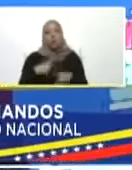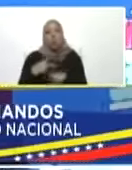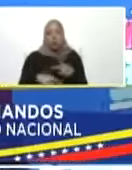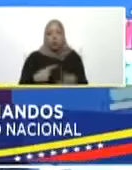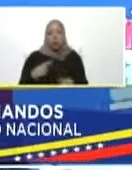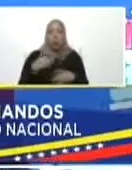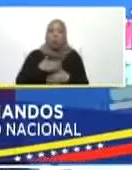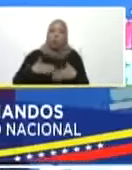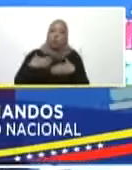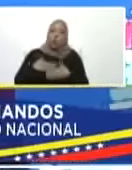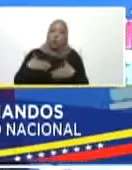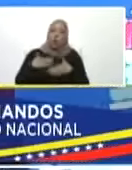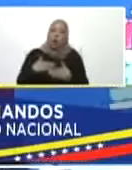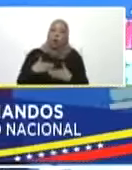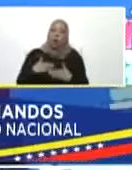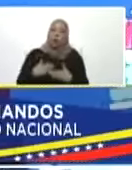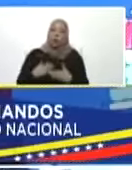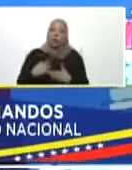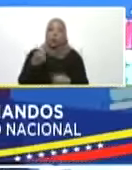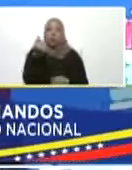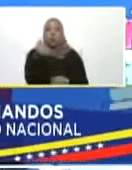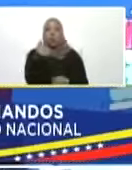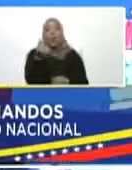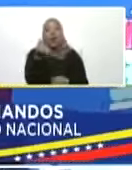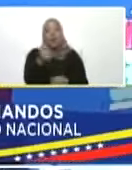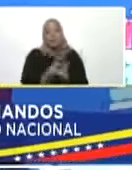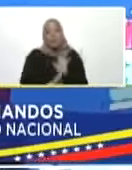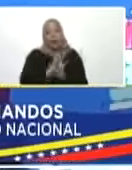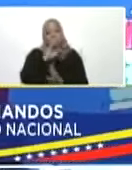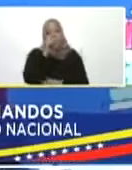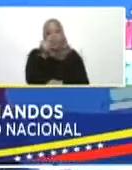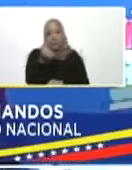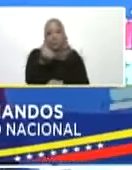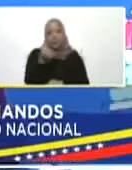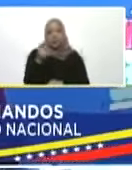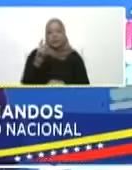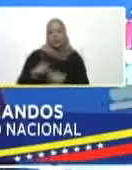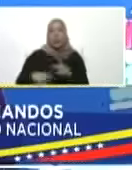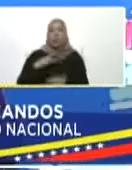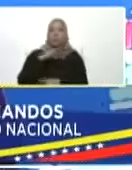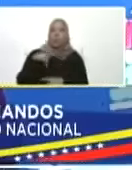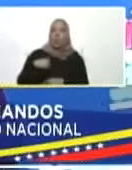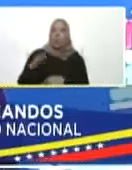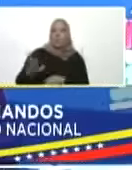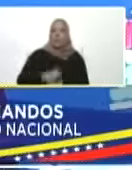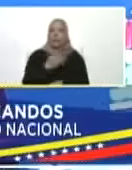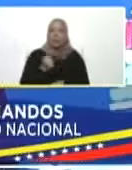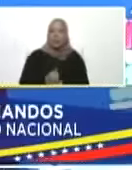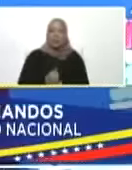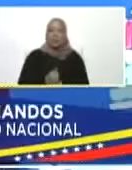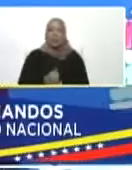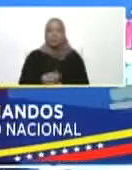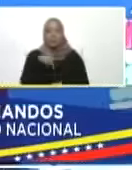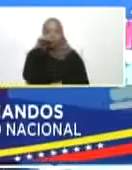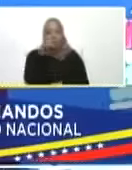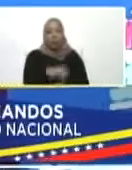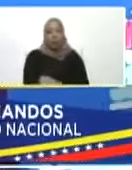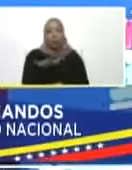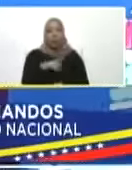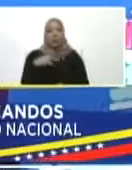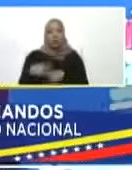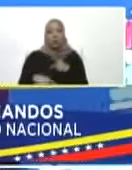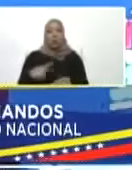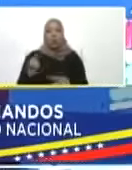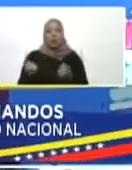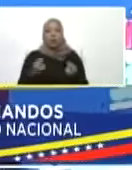como estamos encaminados, recuperando la economía y apenas hemos visto el principio de un poderoso camino de